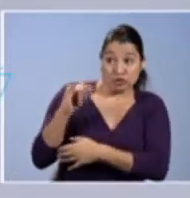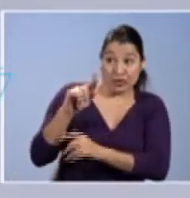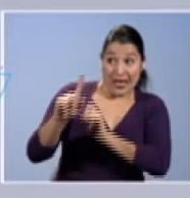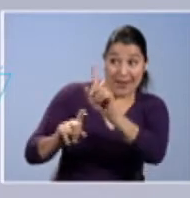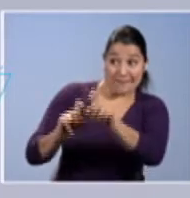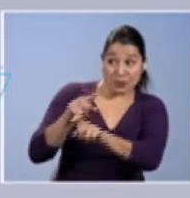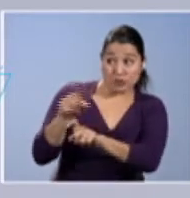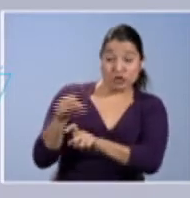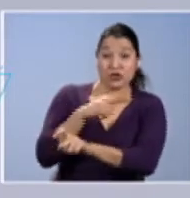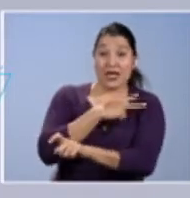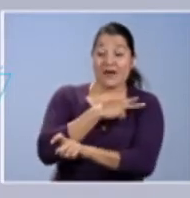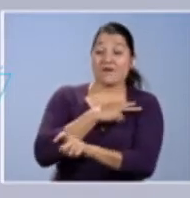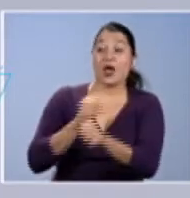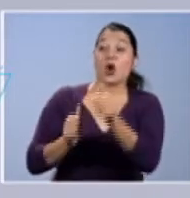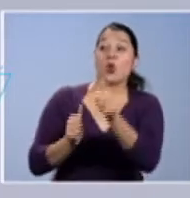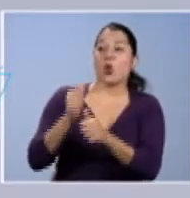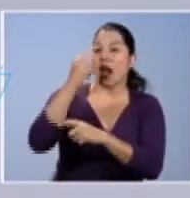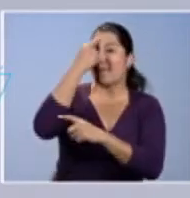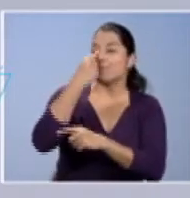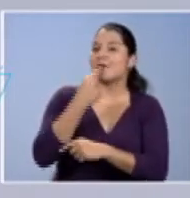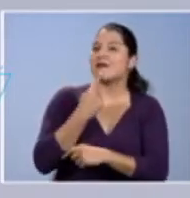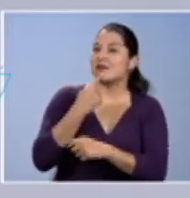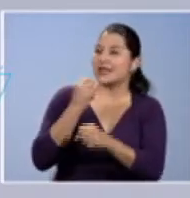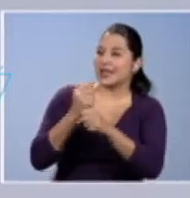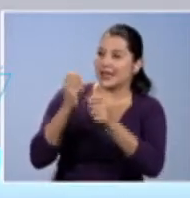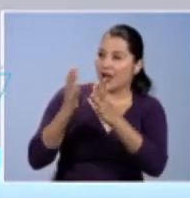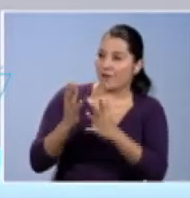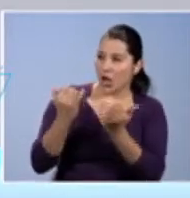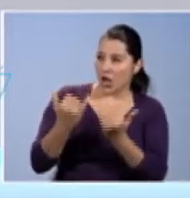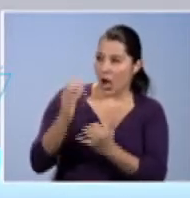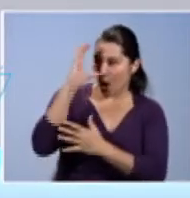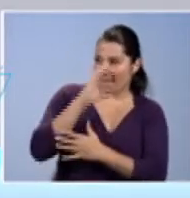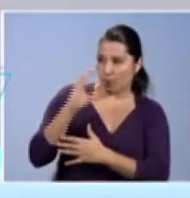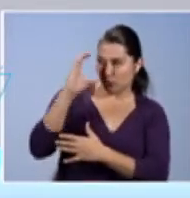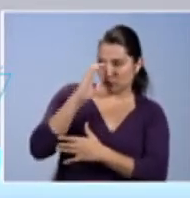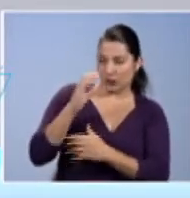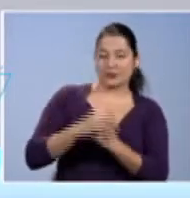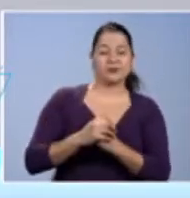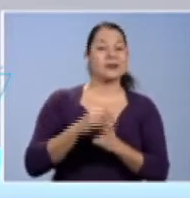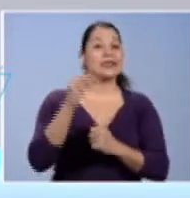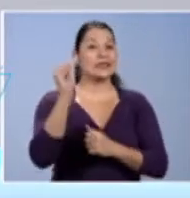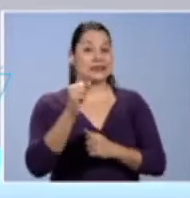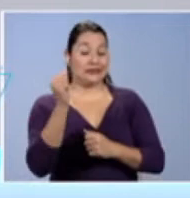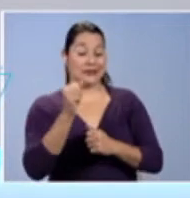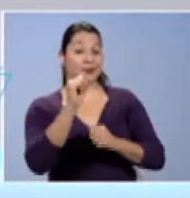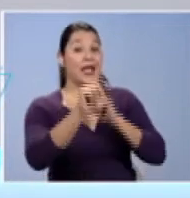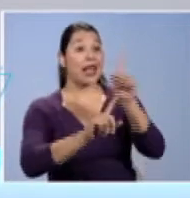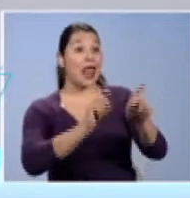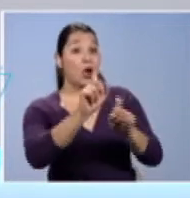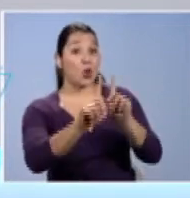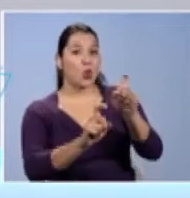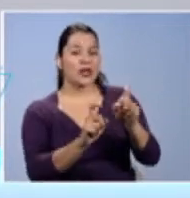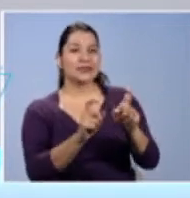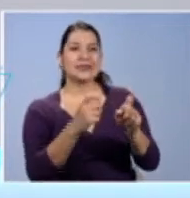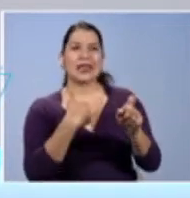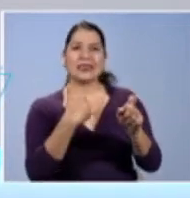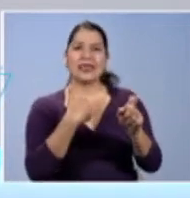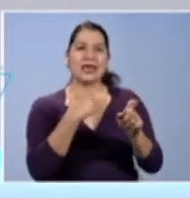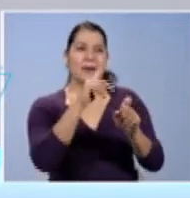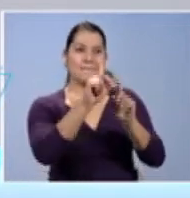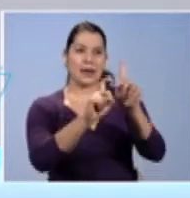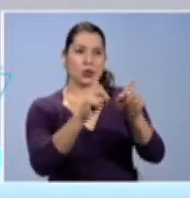estos empleadores cuál es el perfil de personal que están buscando. Sí, bueno, la encuesta hace una serie de preguntas